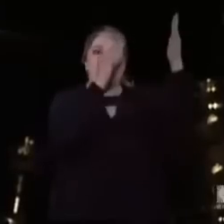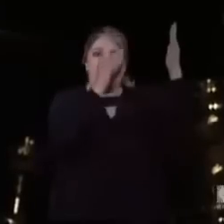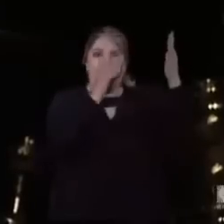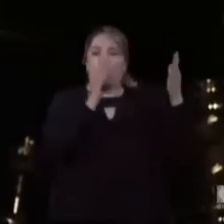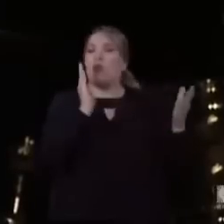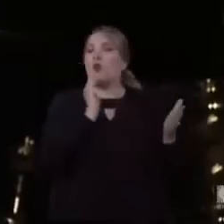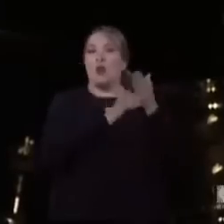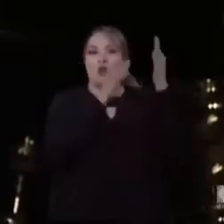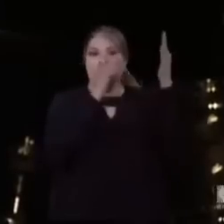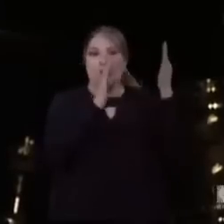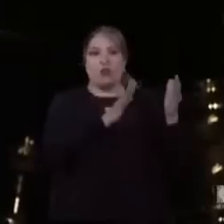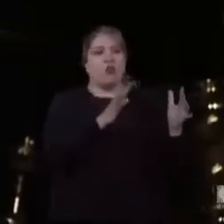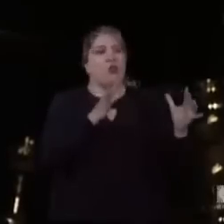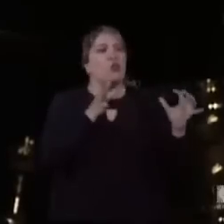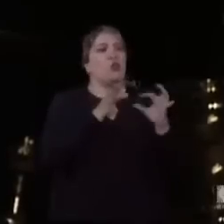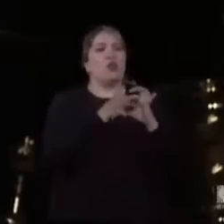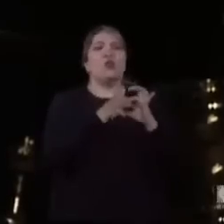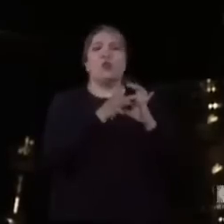Patriótica.